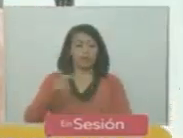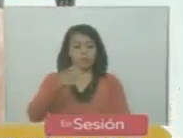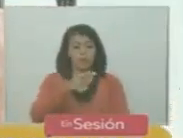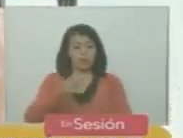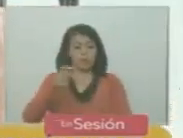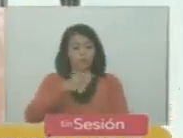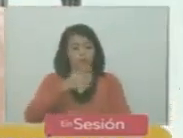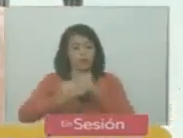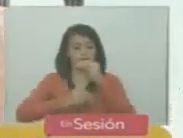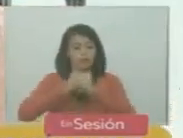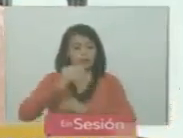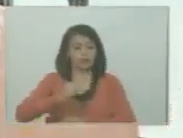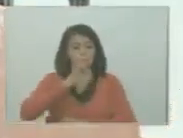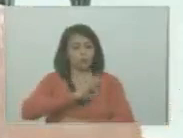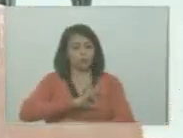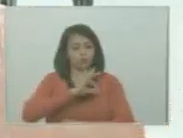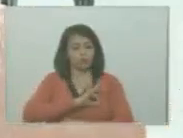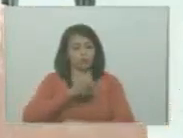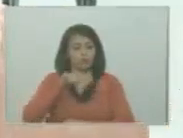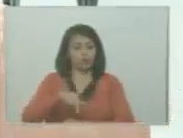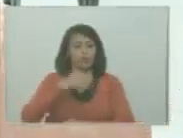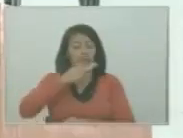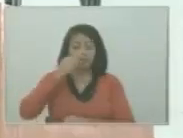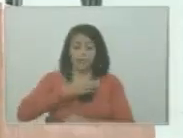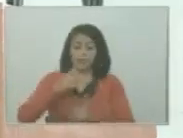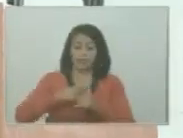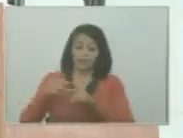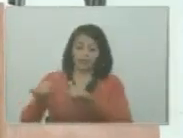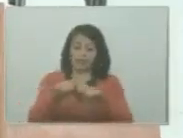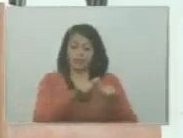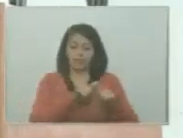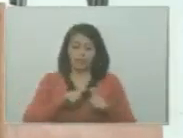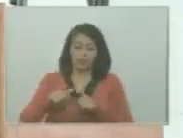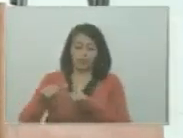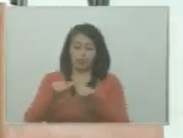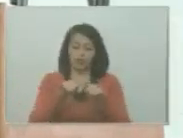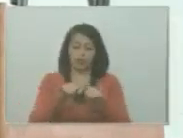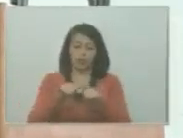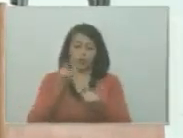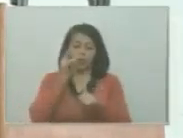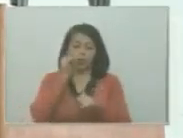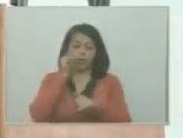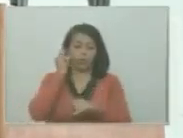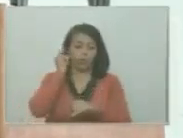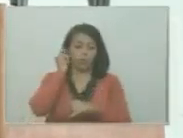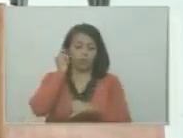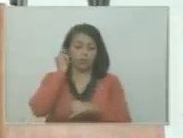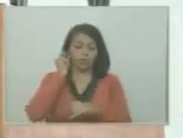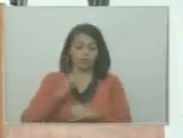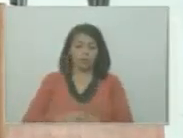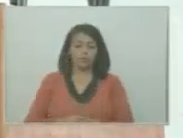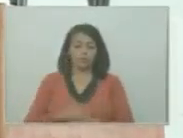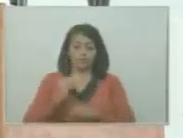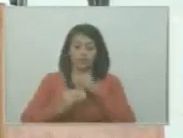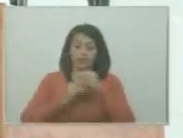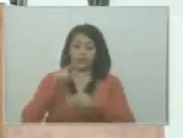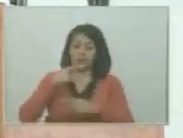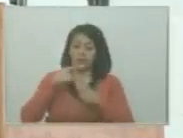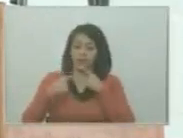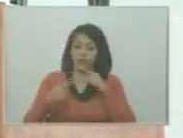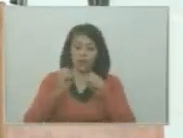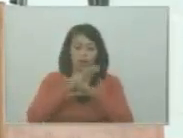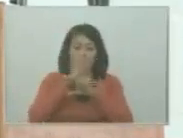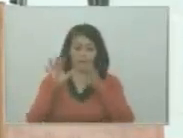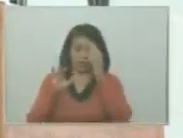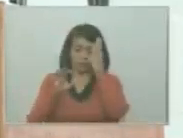de construir una sociedad realmente igualitaria entre los hombres y mujeres. Llevó a decir